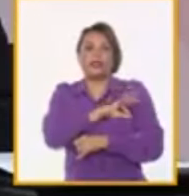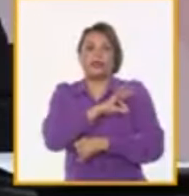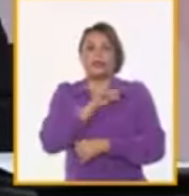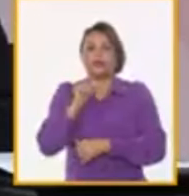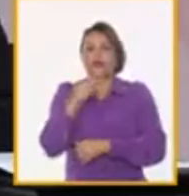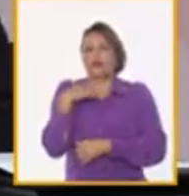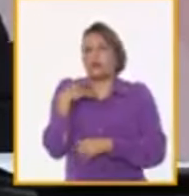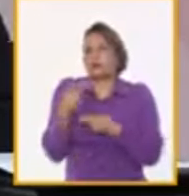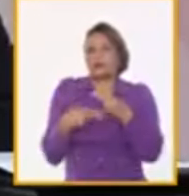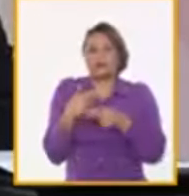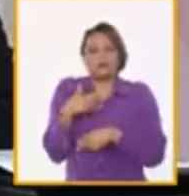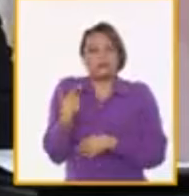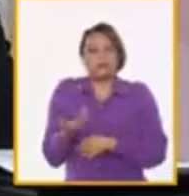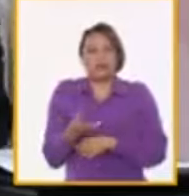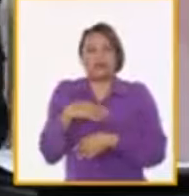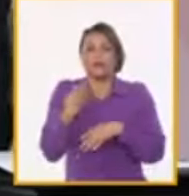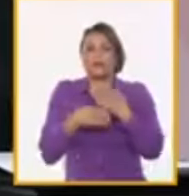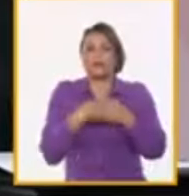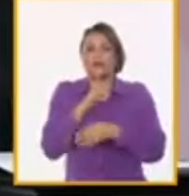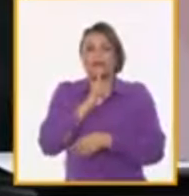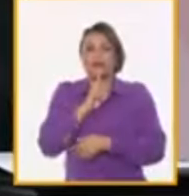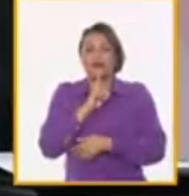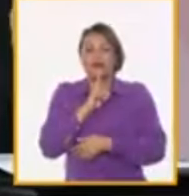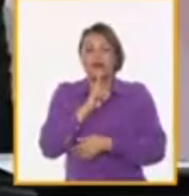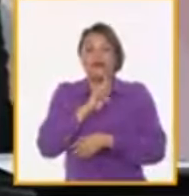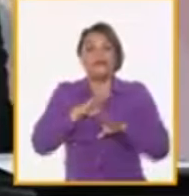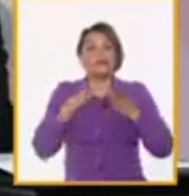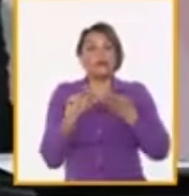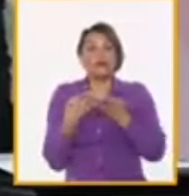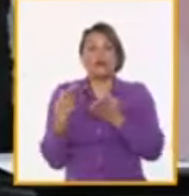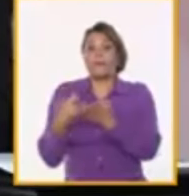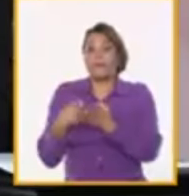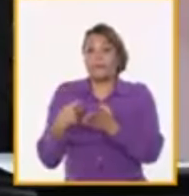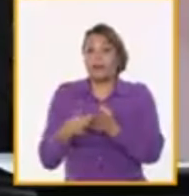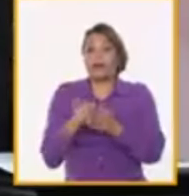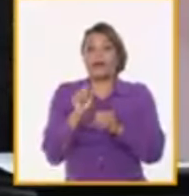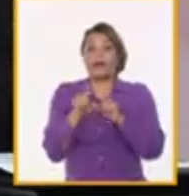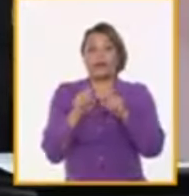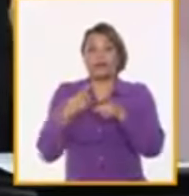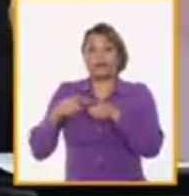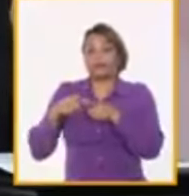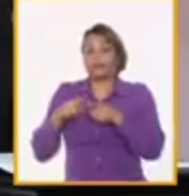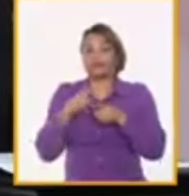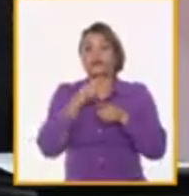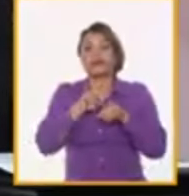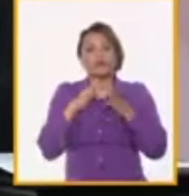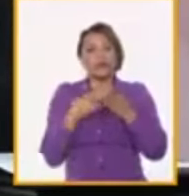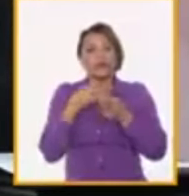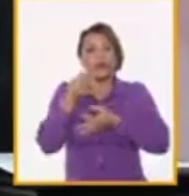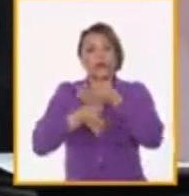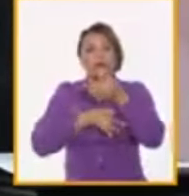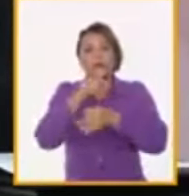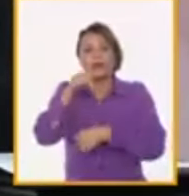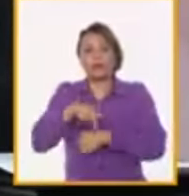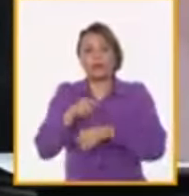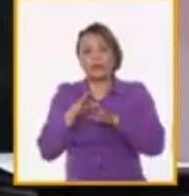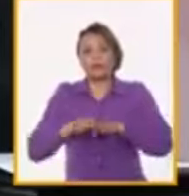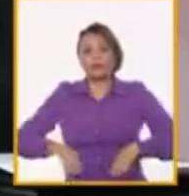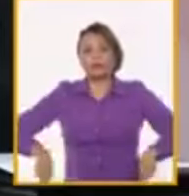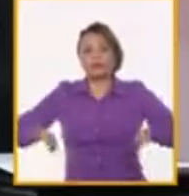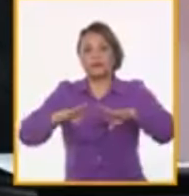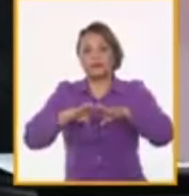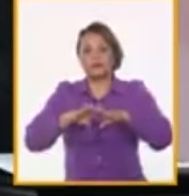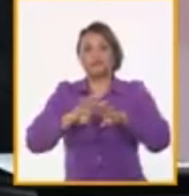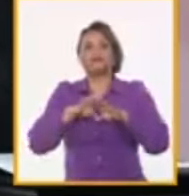se estaba haciendo. Pero todas estas inversiones y otras de las que estaremos hablando en nuestra mesa redonda